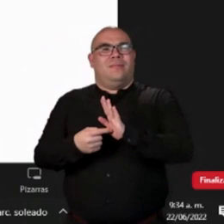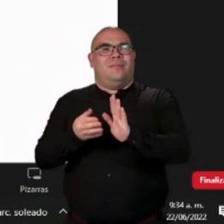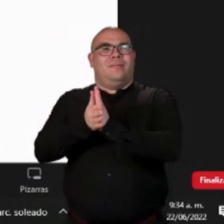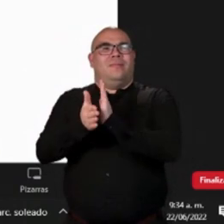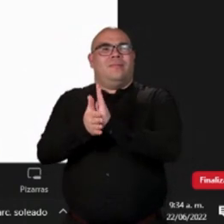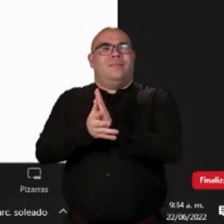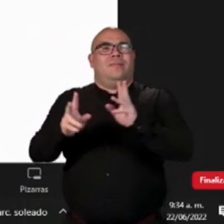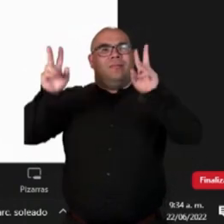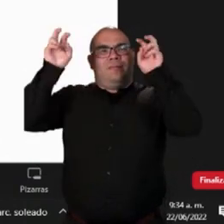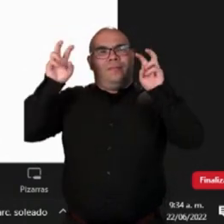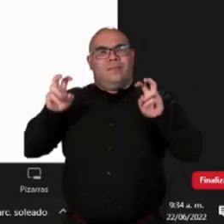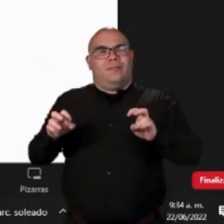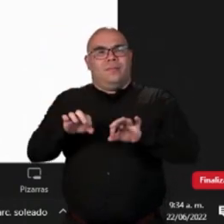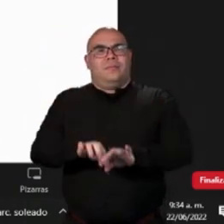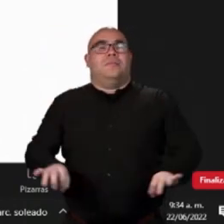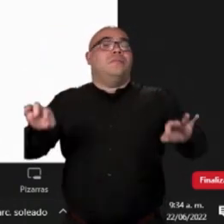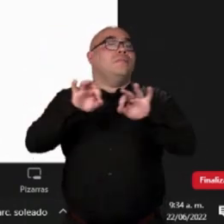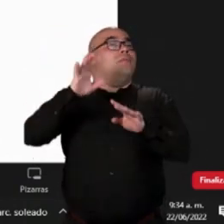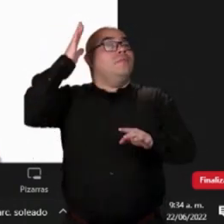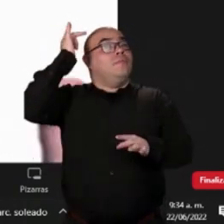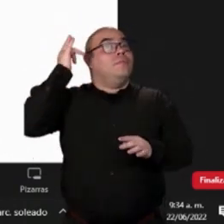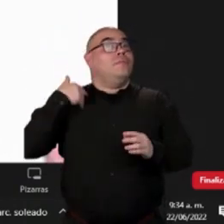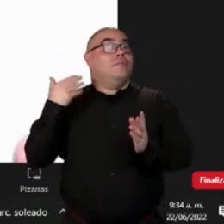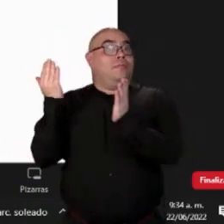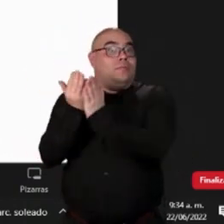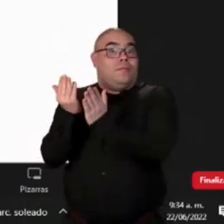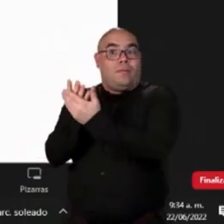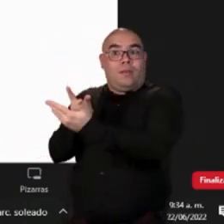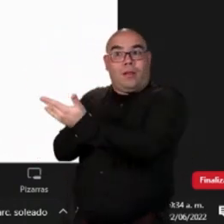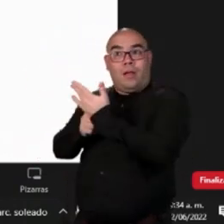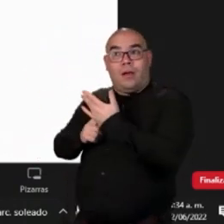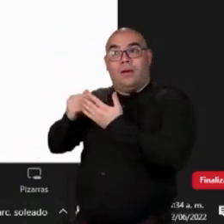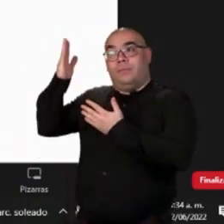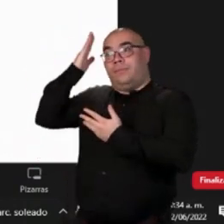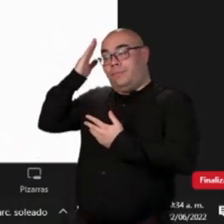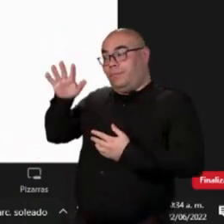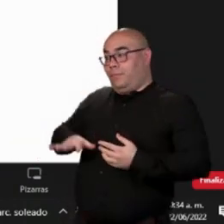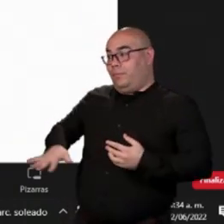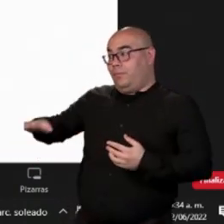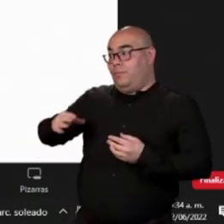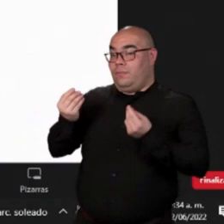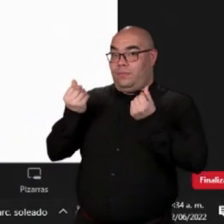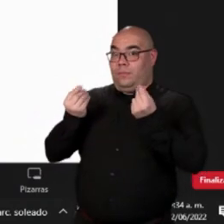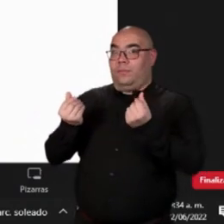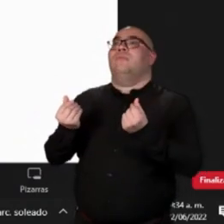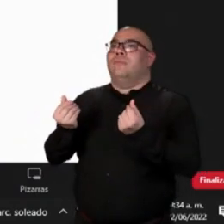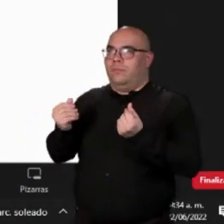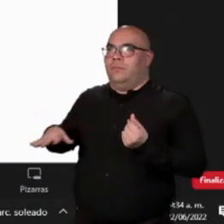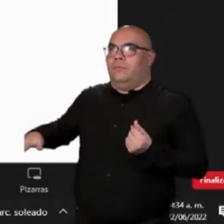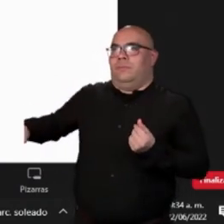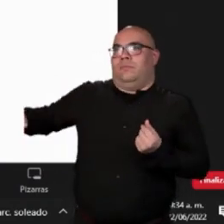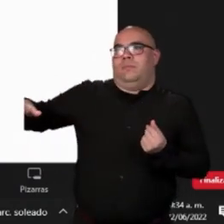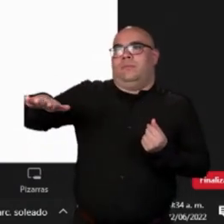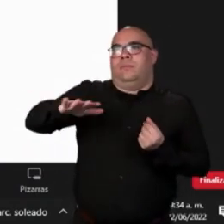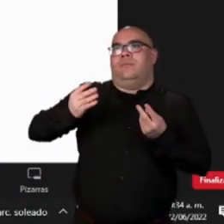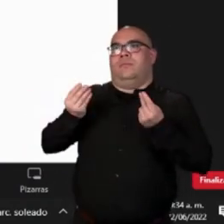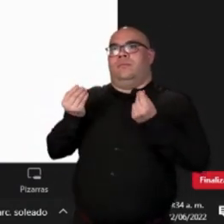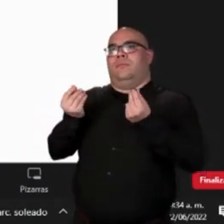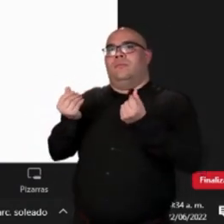porque la educación, medida como un sector de la economía, es el último gran sector de la